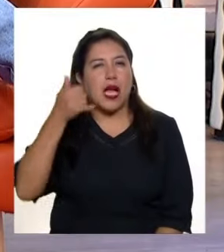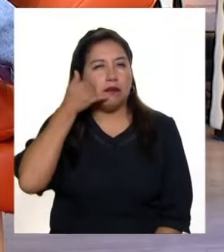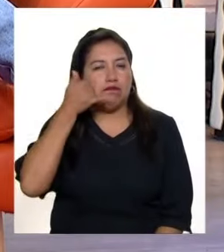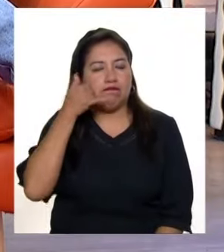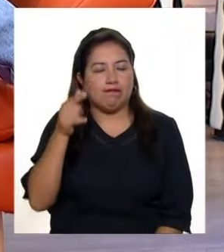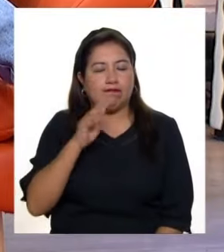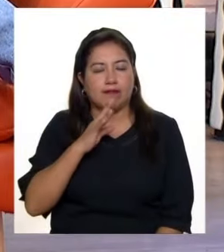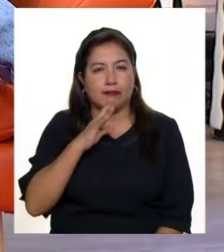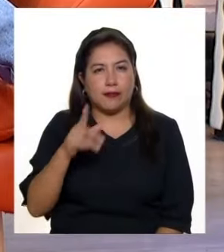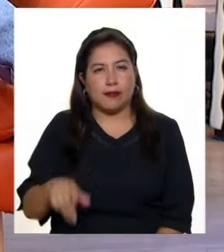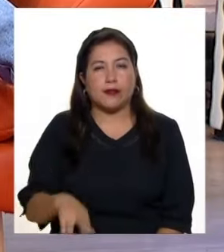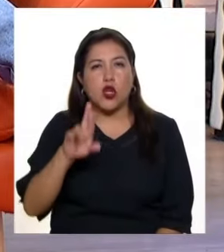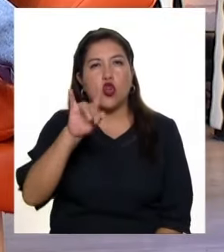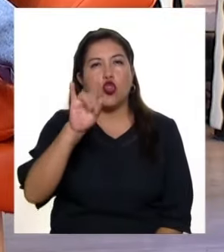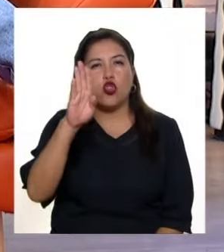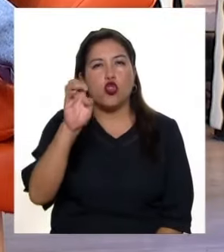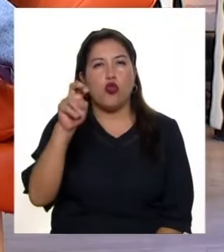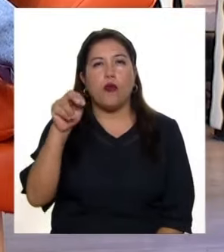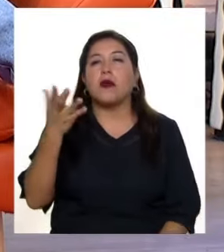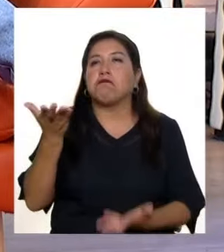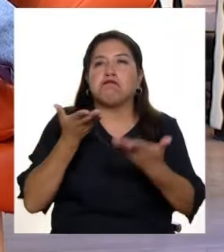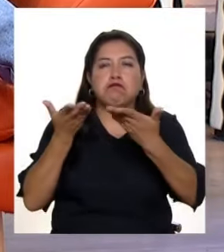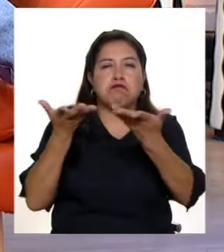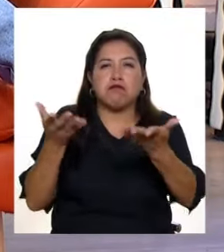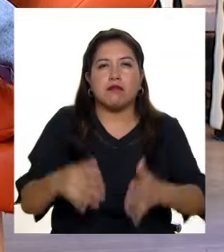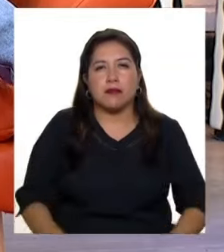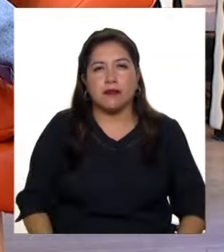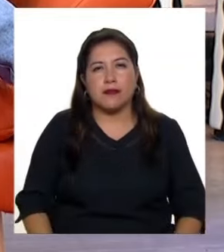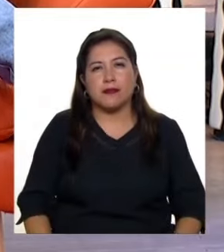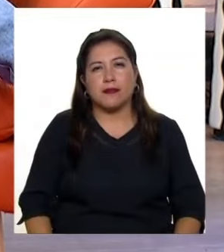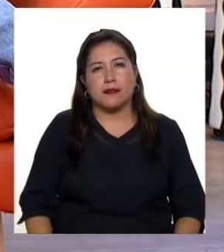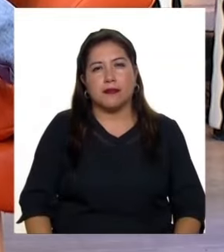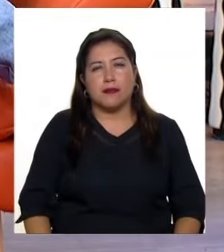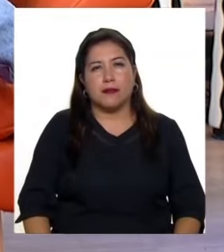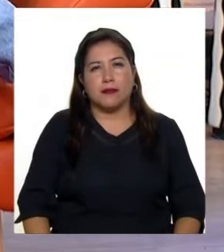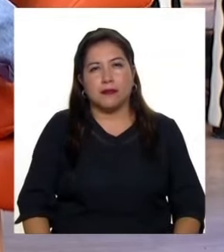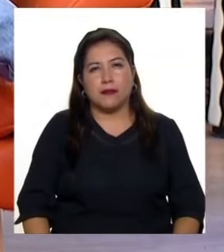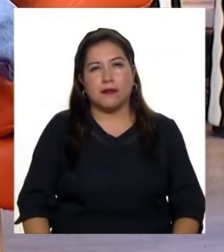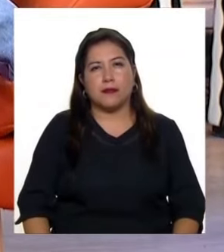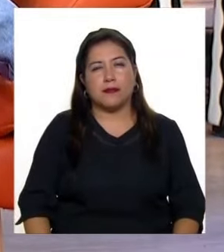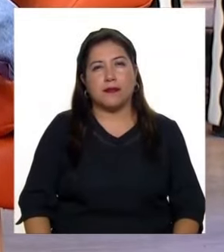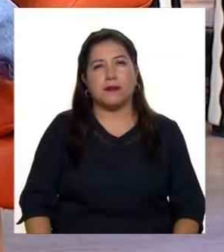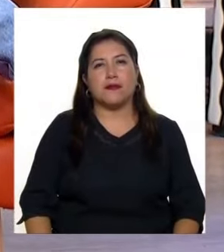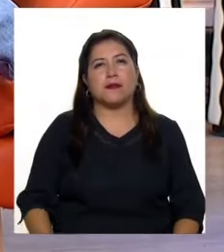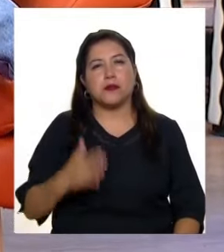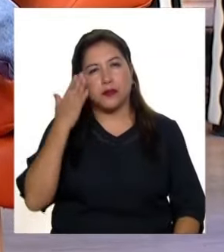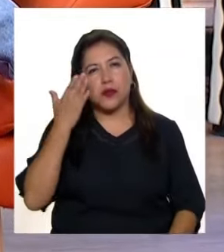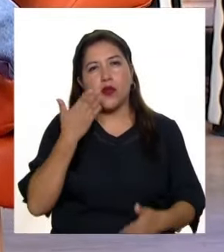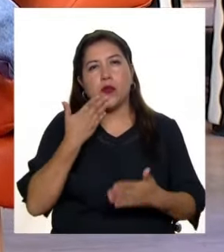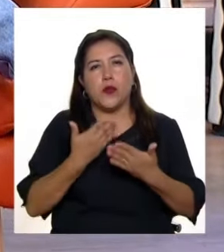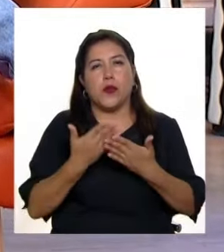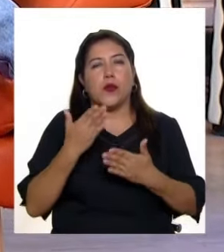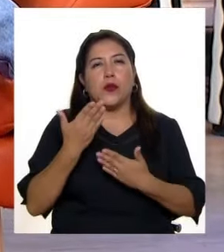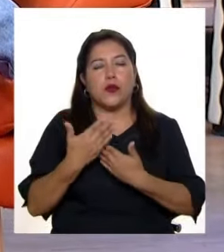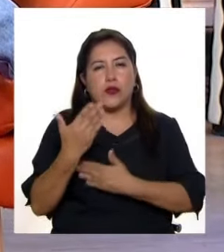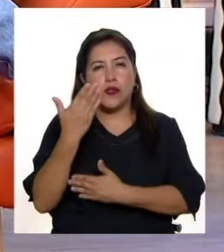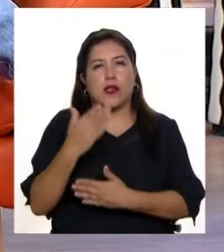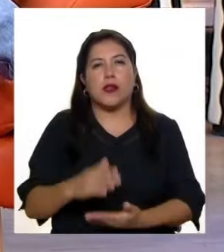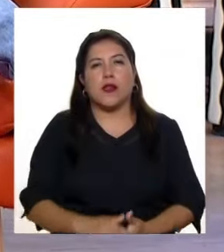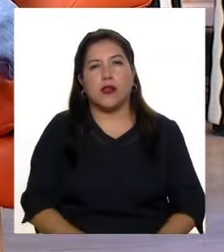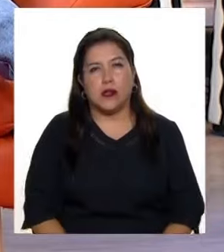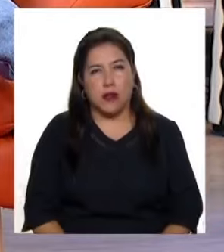Sí, sí, adelante, Rubén. ¿Qué te podemos servir? La pregunta es, yo que también he detectado por los ratitos de los 40 años y